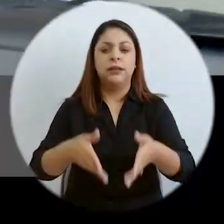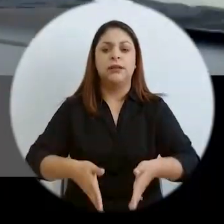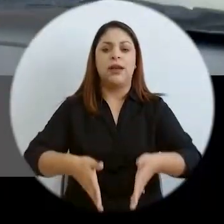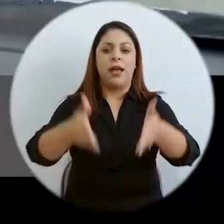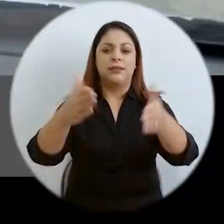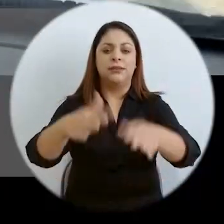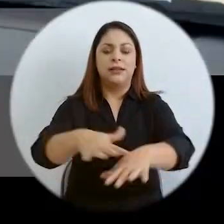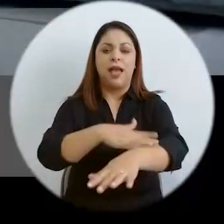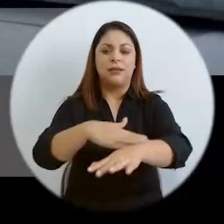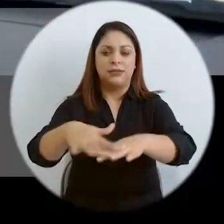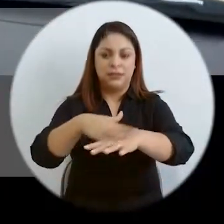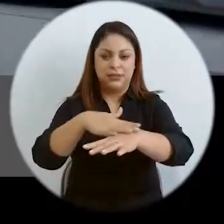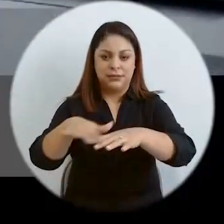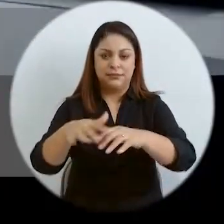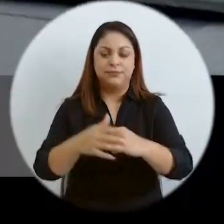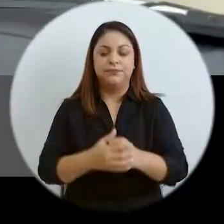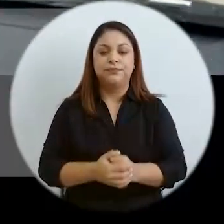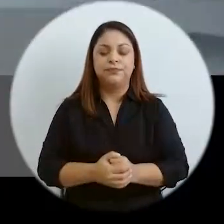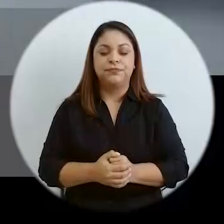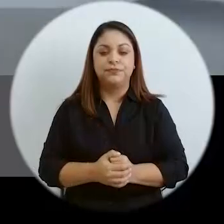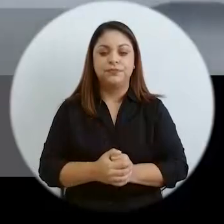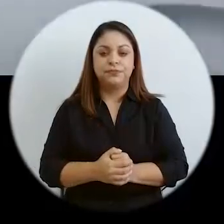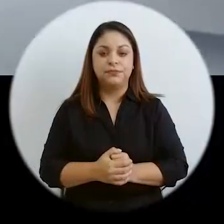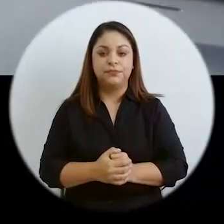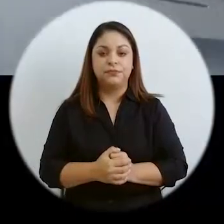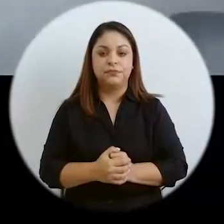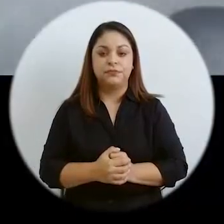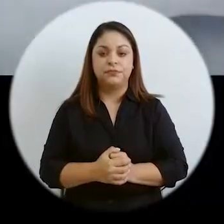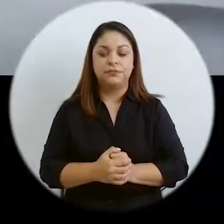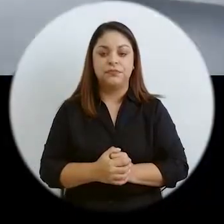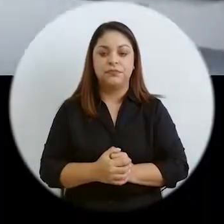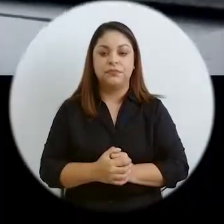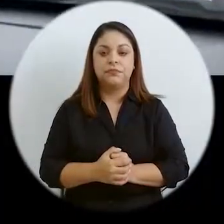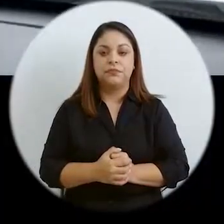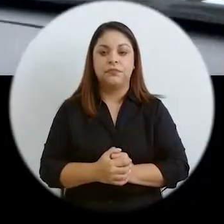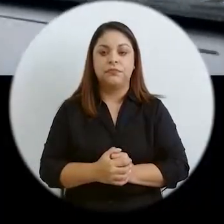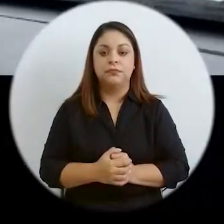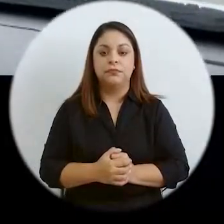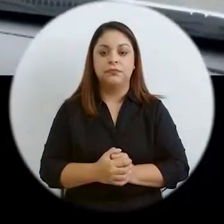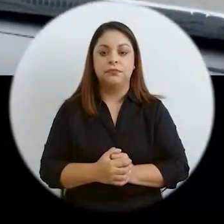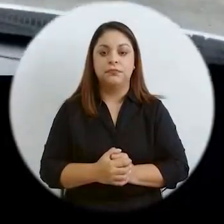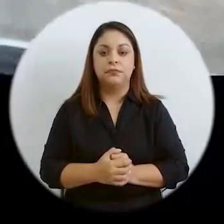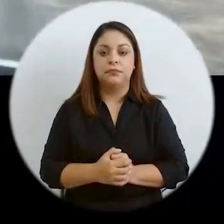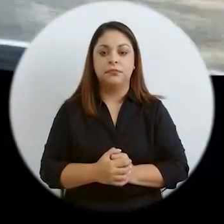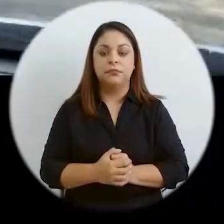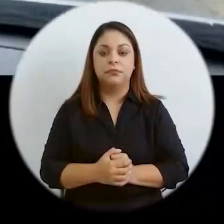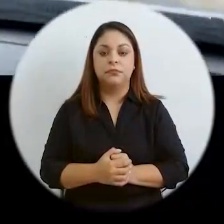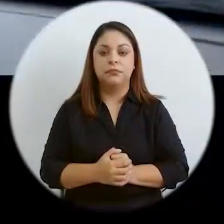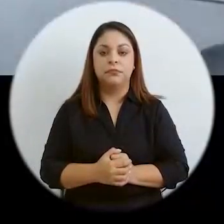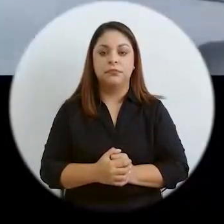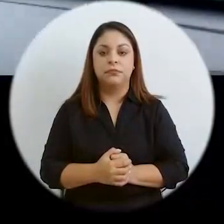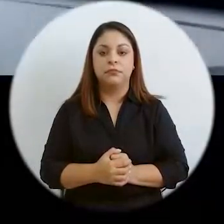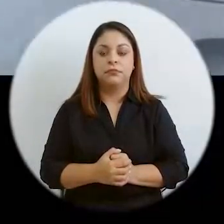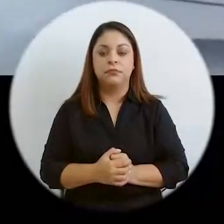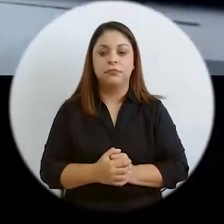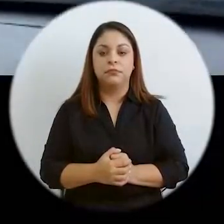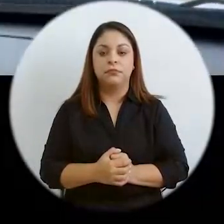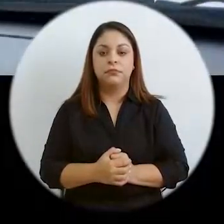de vehículos en calles de lastre, en donde se